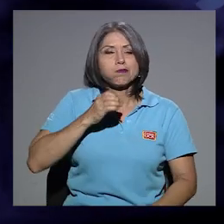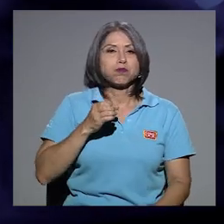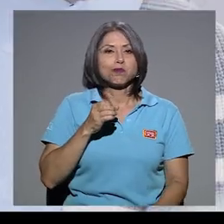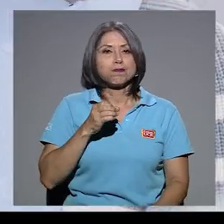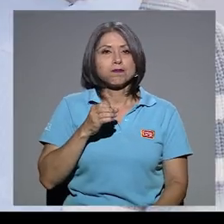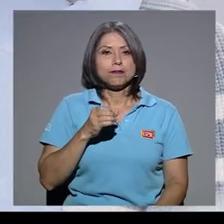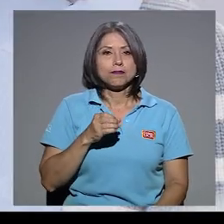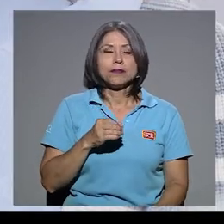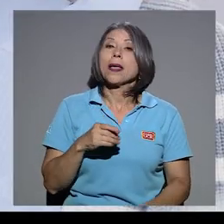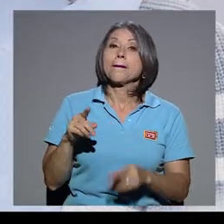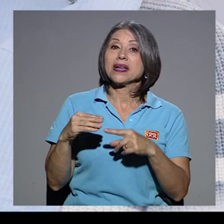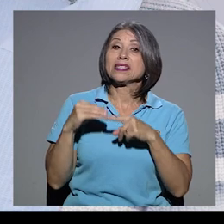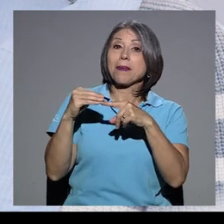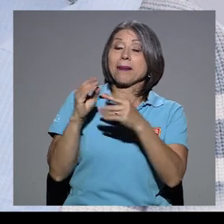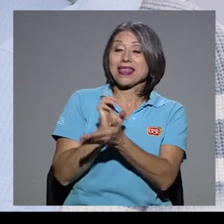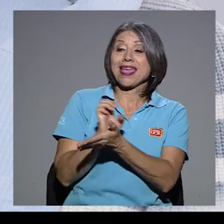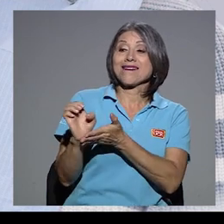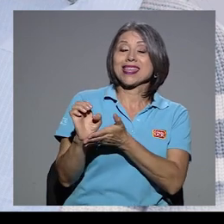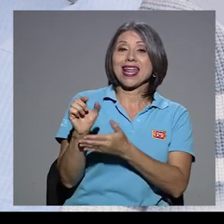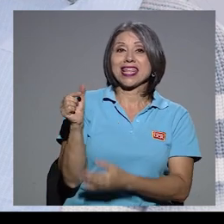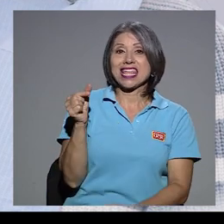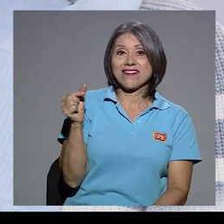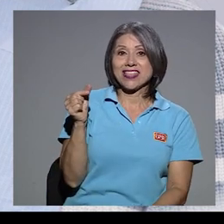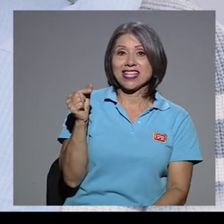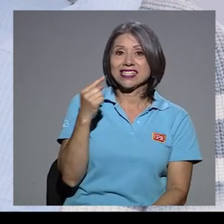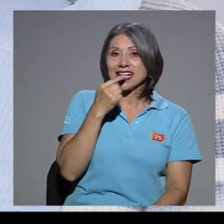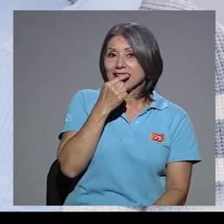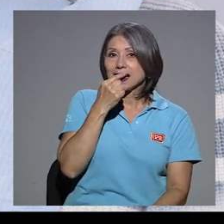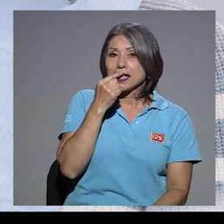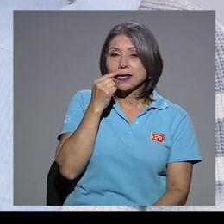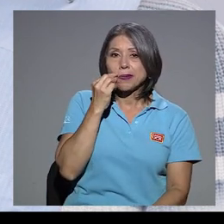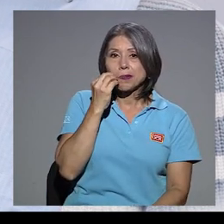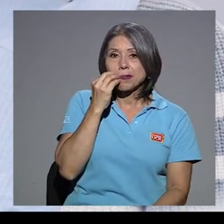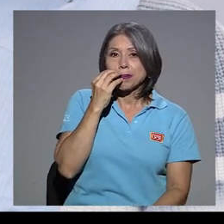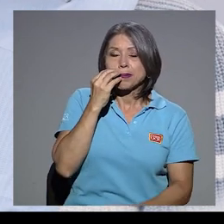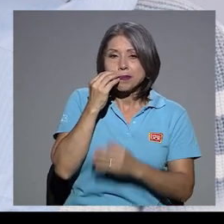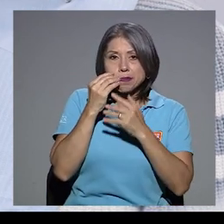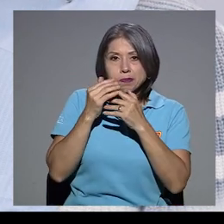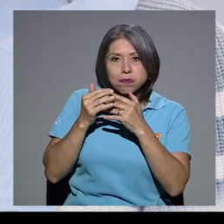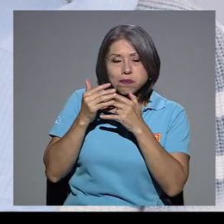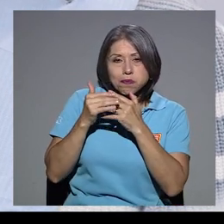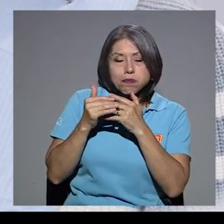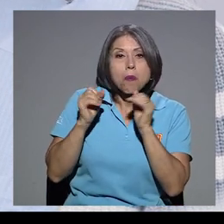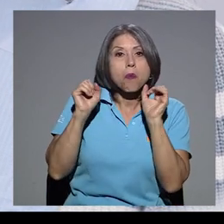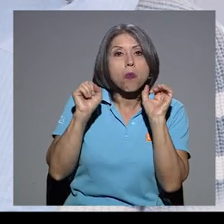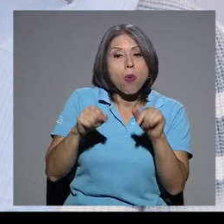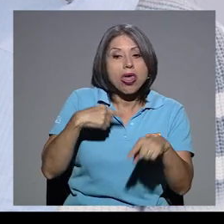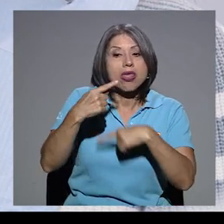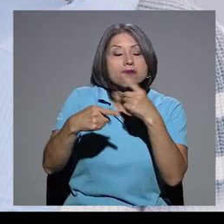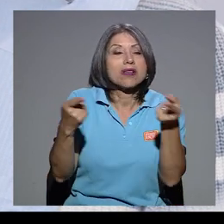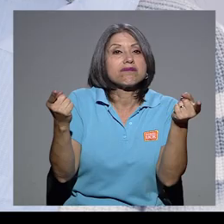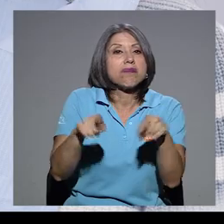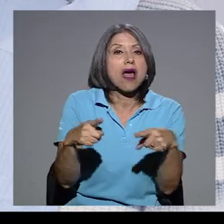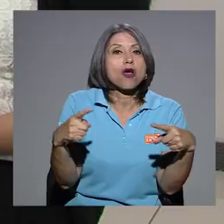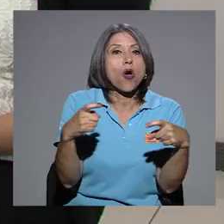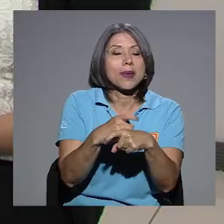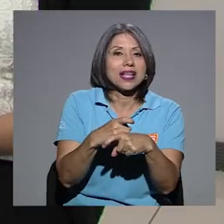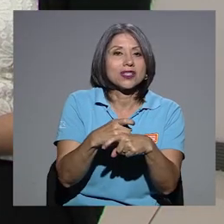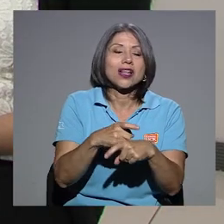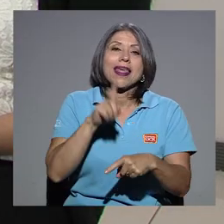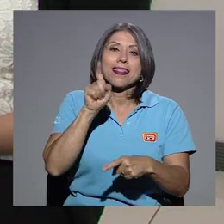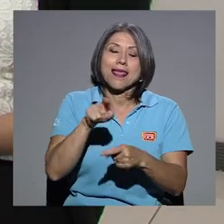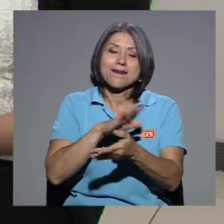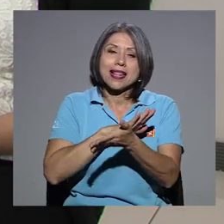entonces, principalmente para evitar la gingivitis, esa inflamación en las encías que puede... llevarnos a otras